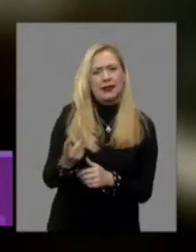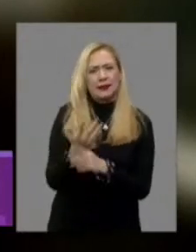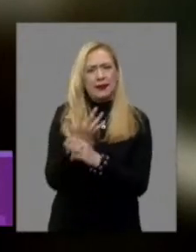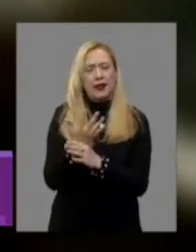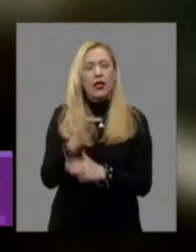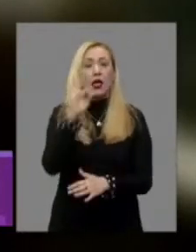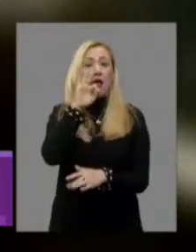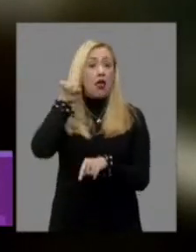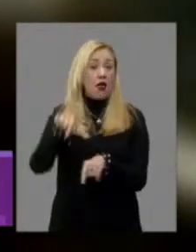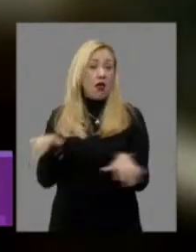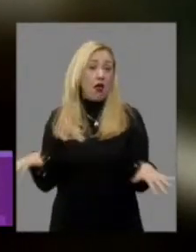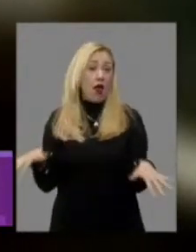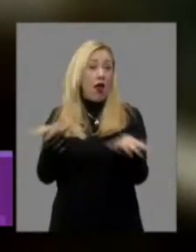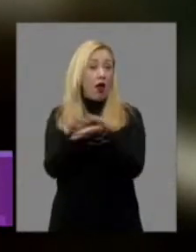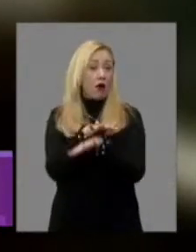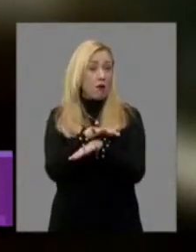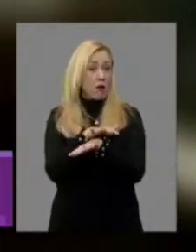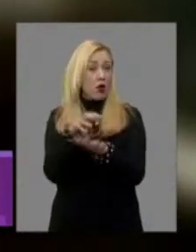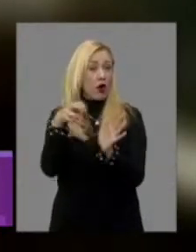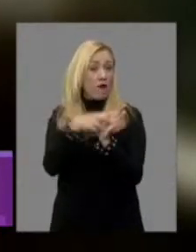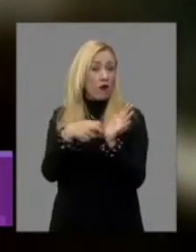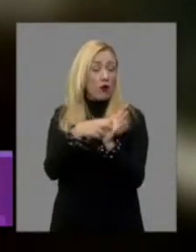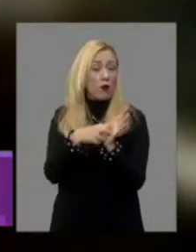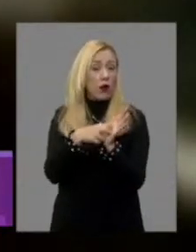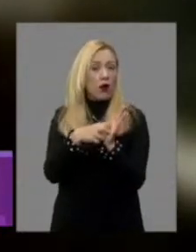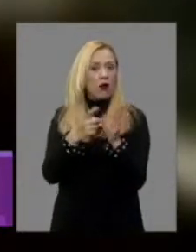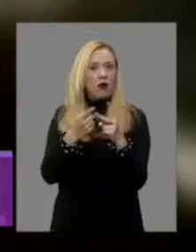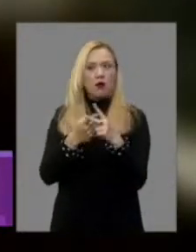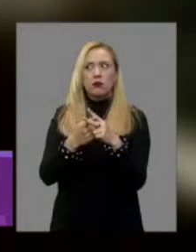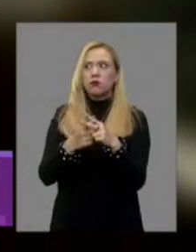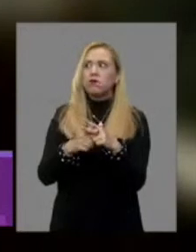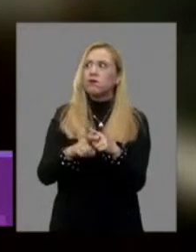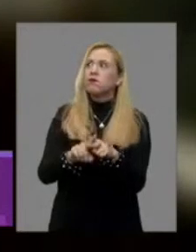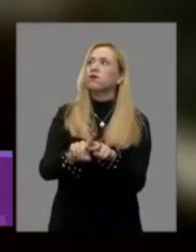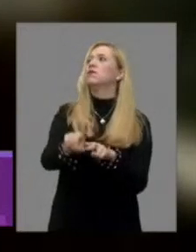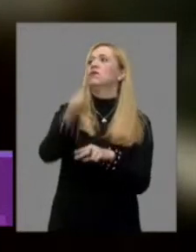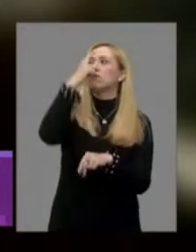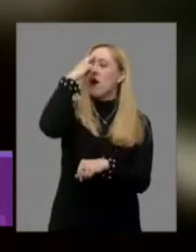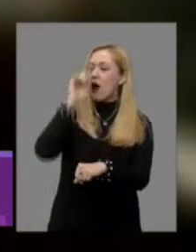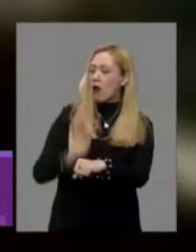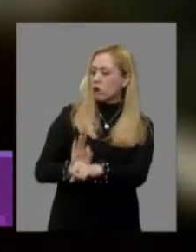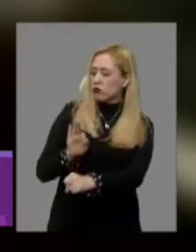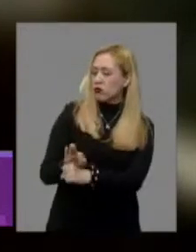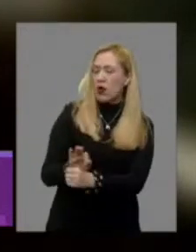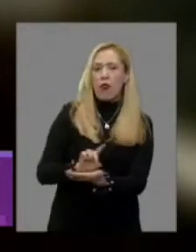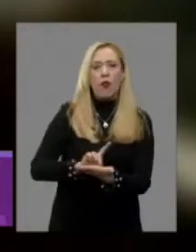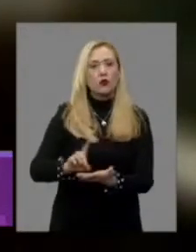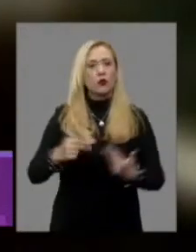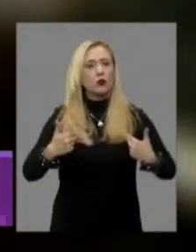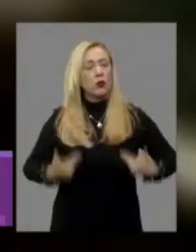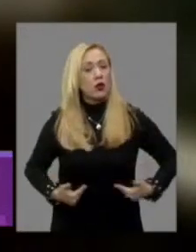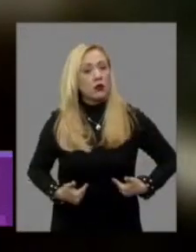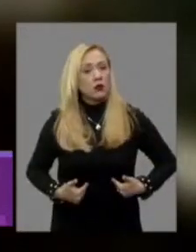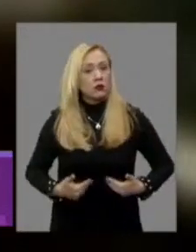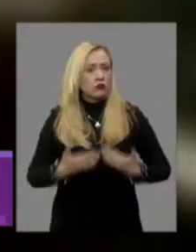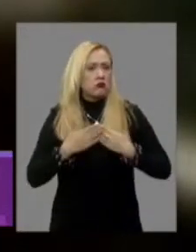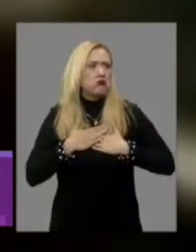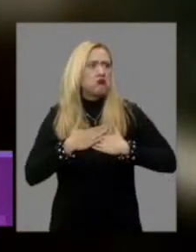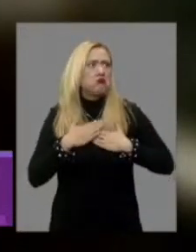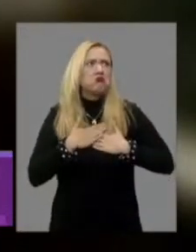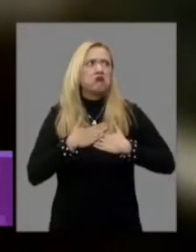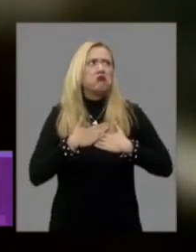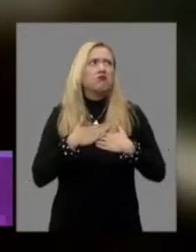si esta reforma inició una marcada etapa en la protección de derechos humanos, yo nunca